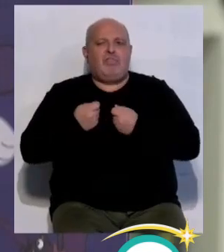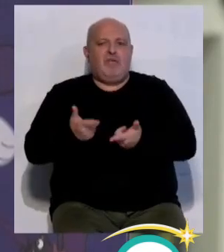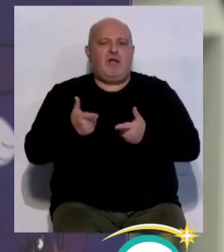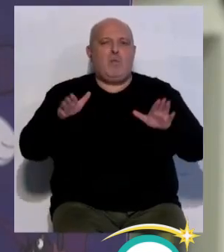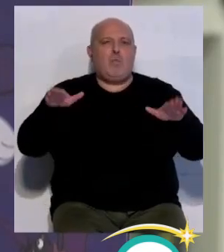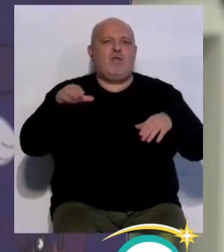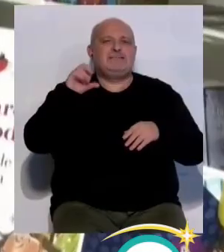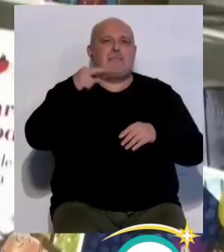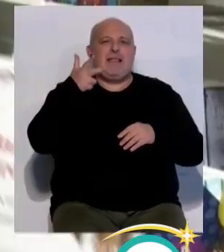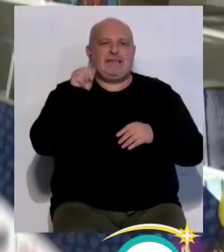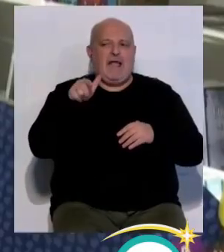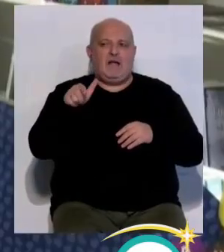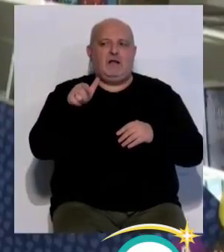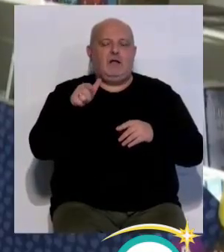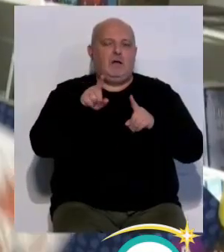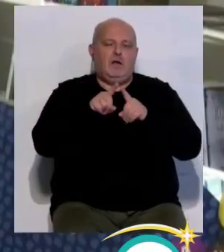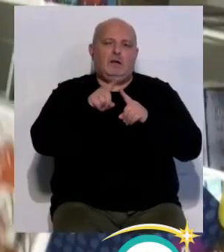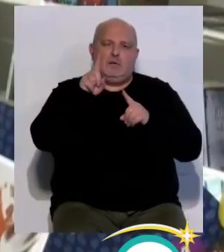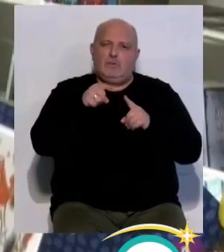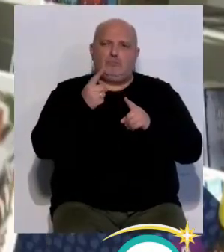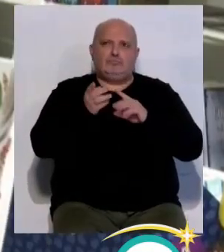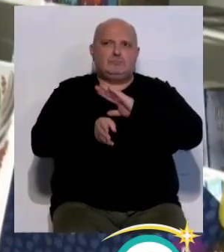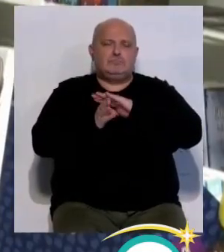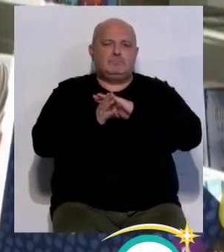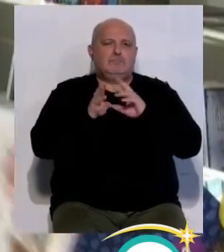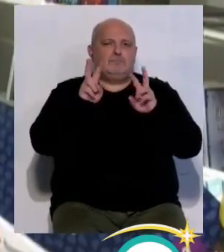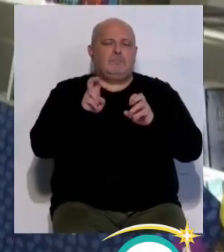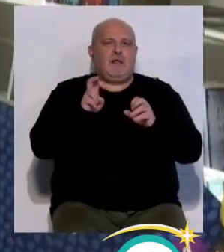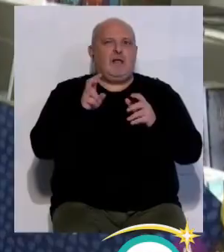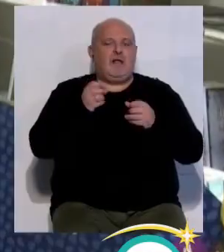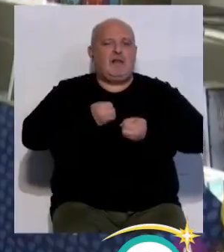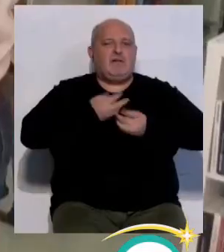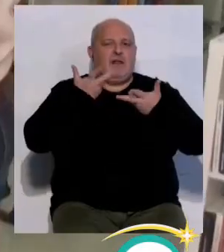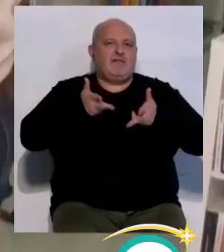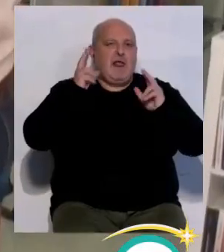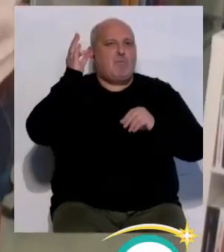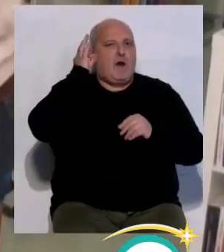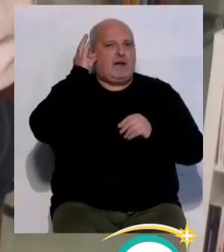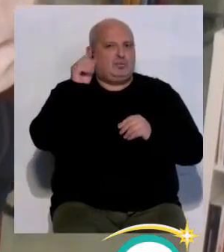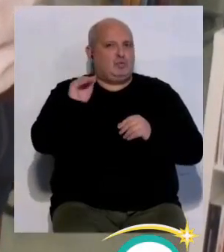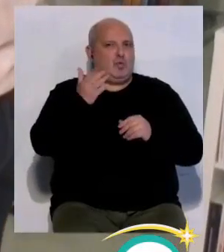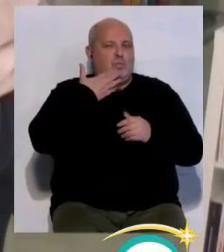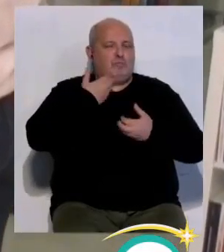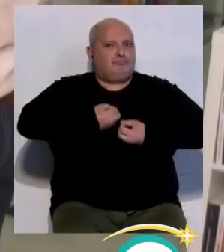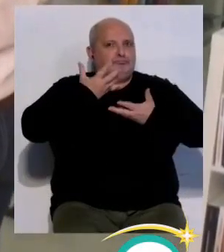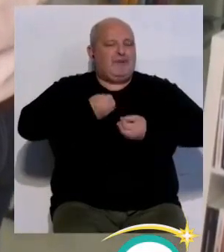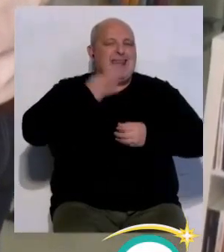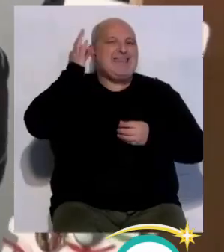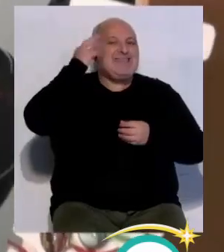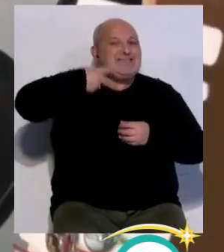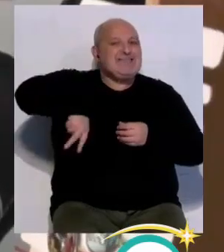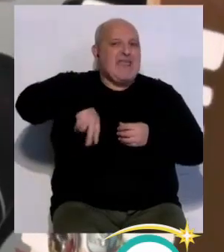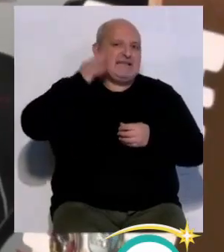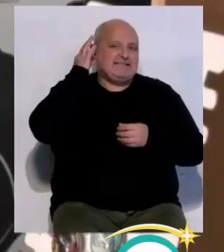vuelo de Samantha, que creo que merece mucho la pena porque sigue apostando por la libertad de la mujer, porque sigue apostando porque las niñas no